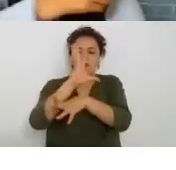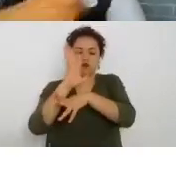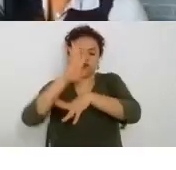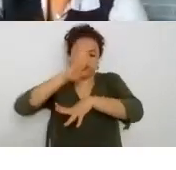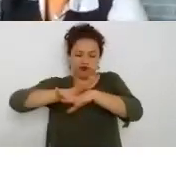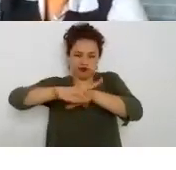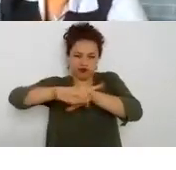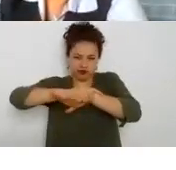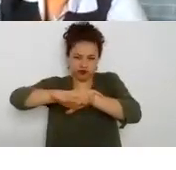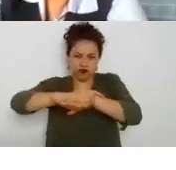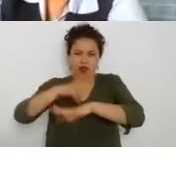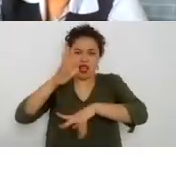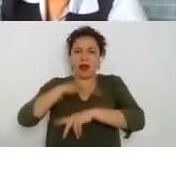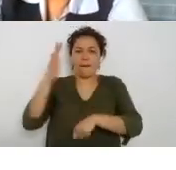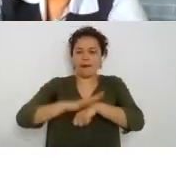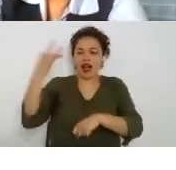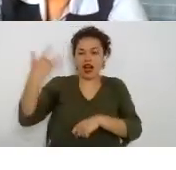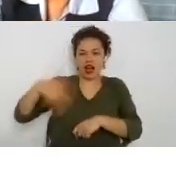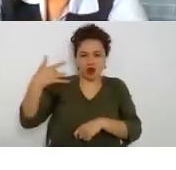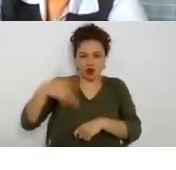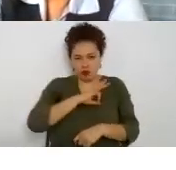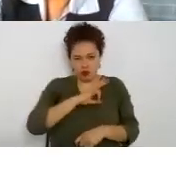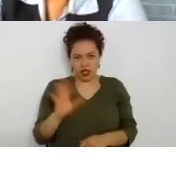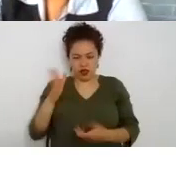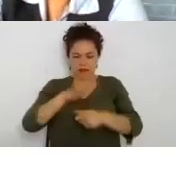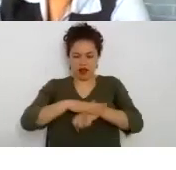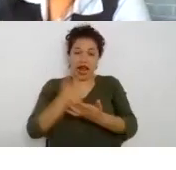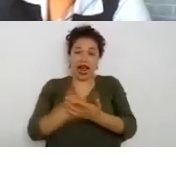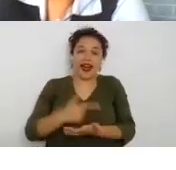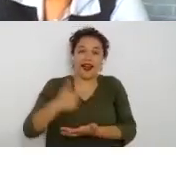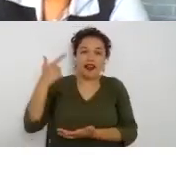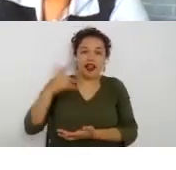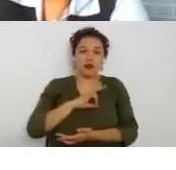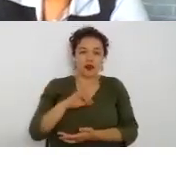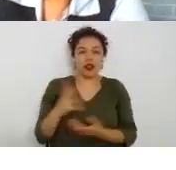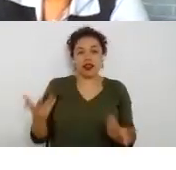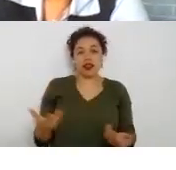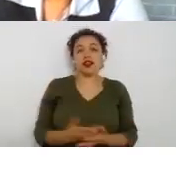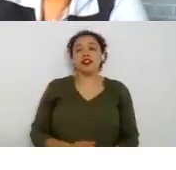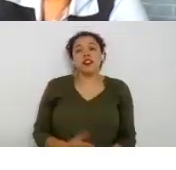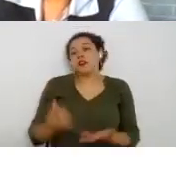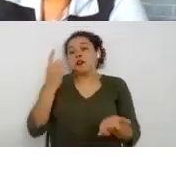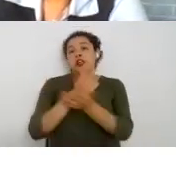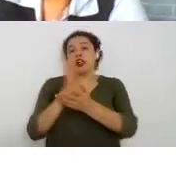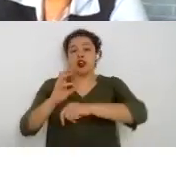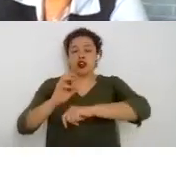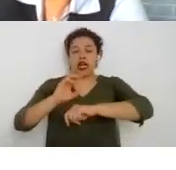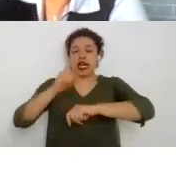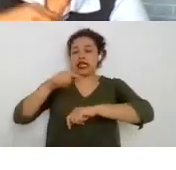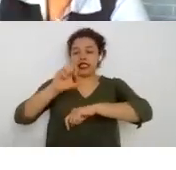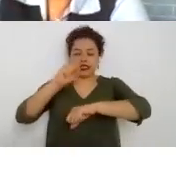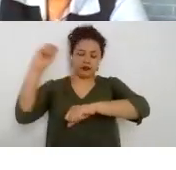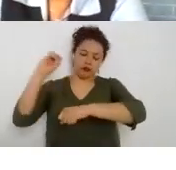está lastimada, ¿de acuerdo? Entonces podríamos agravar la situación ahí. Entonces simplemente se coloca lo que es una gasa